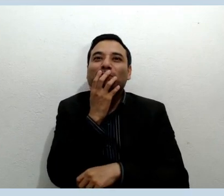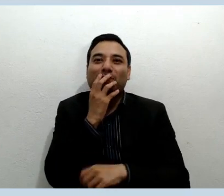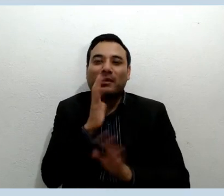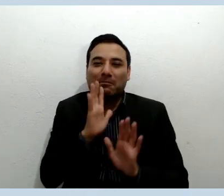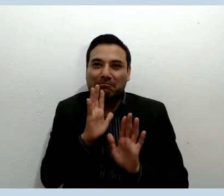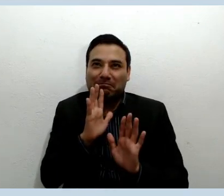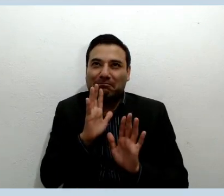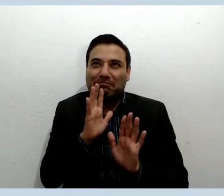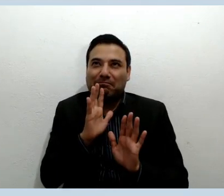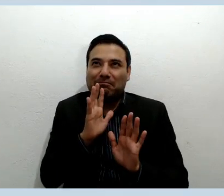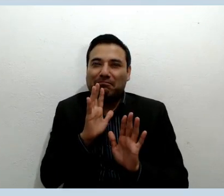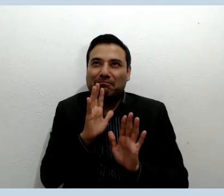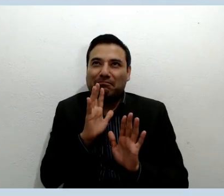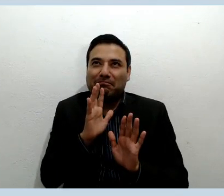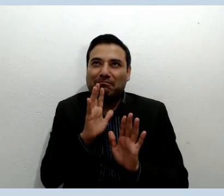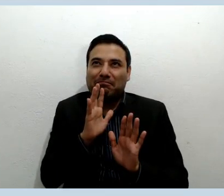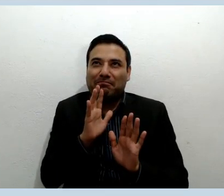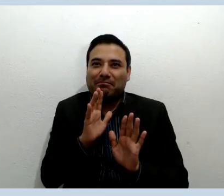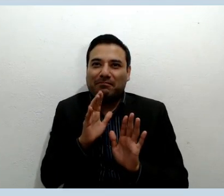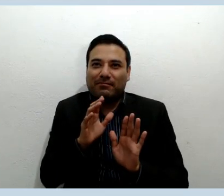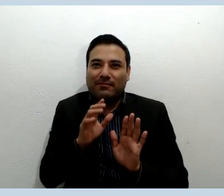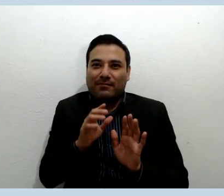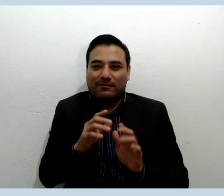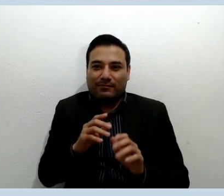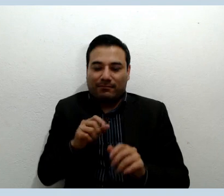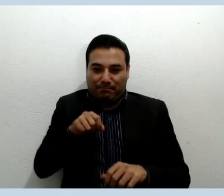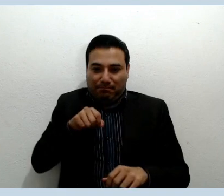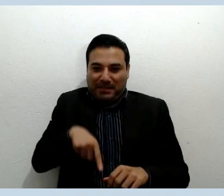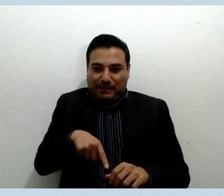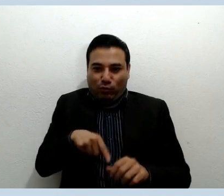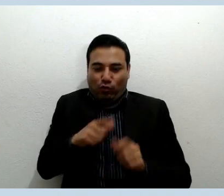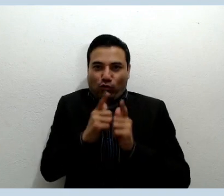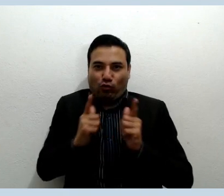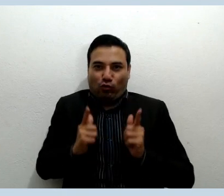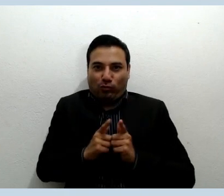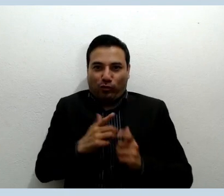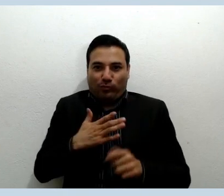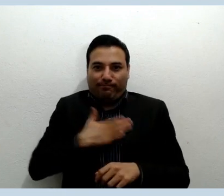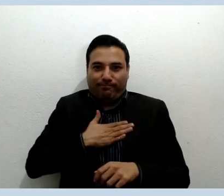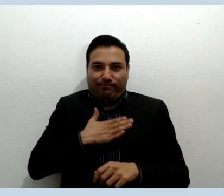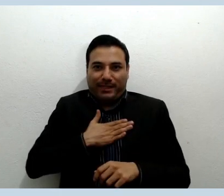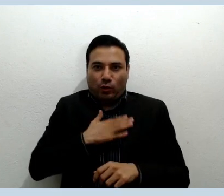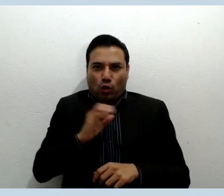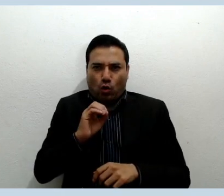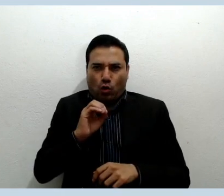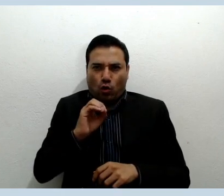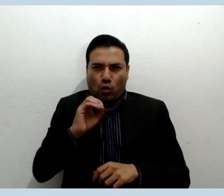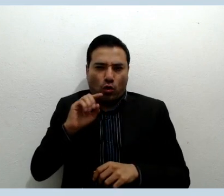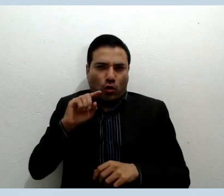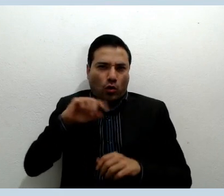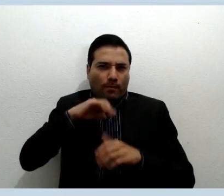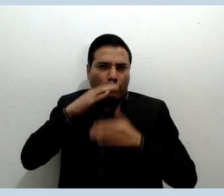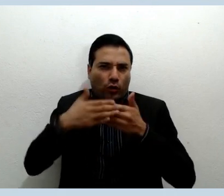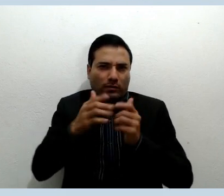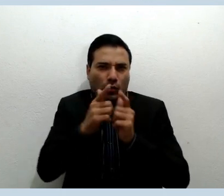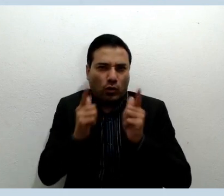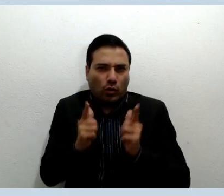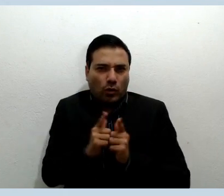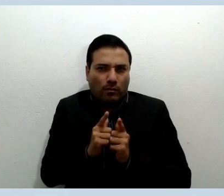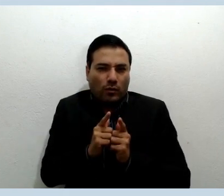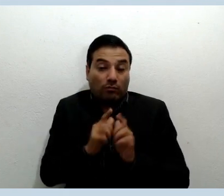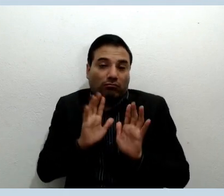ahorita en nuestro momento de comitiva no o si es para quienes vayan a formar parte en los siguientes